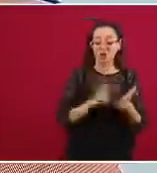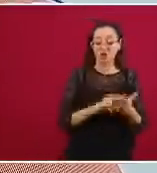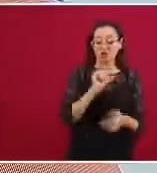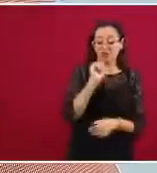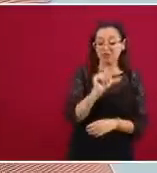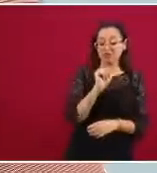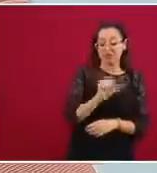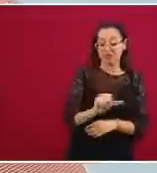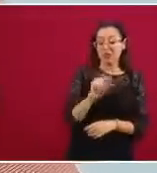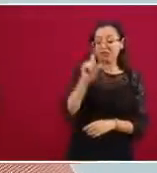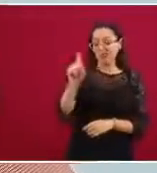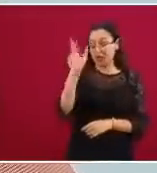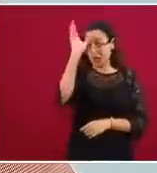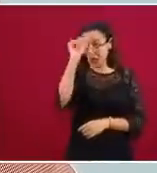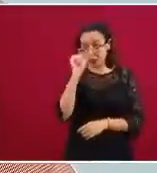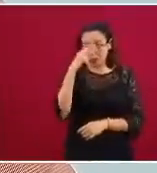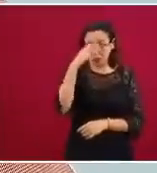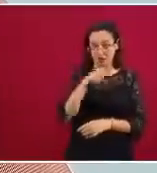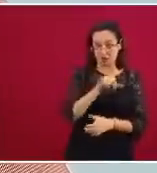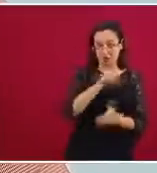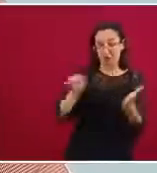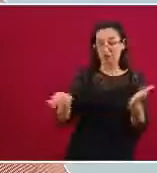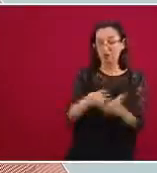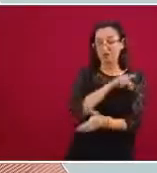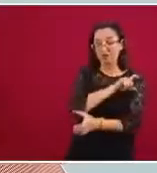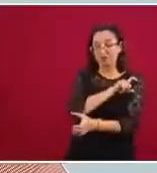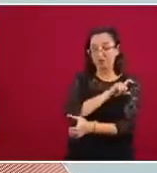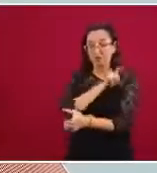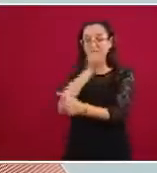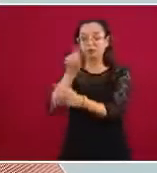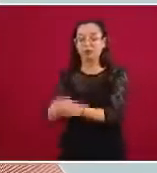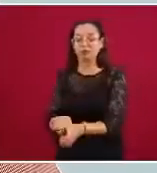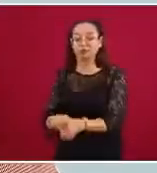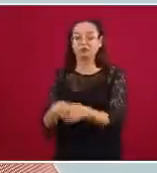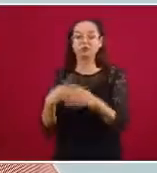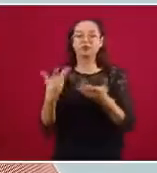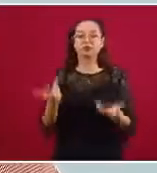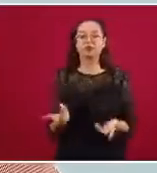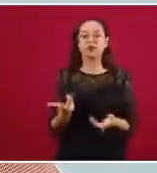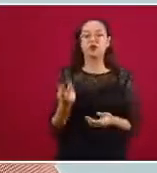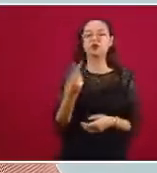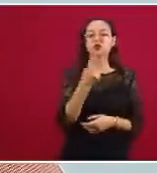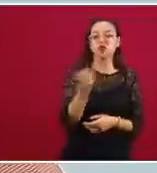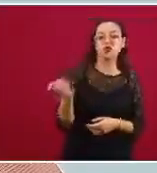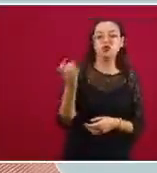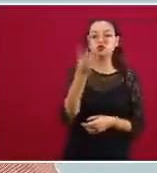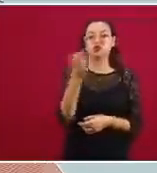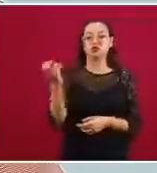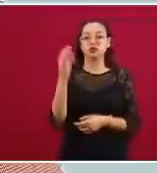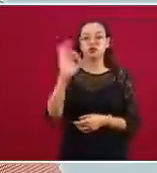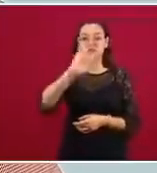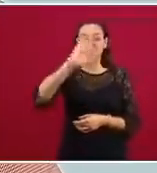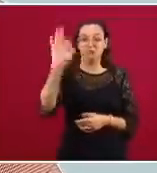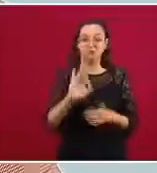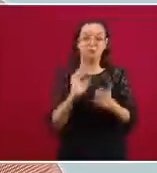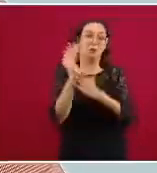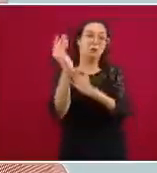convenio, se cubrían los recortes hasta el del 200 e incluso hasta el